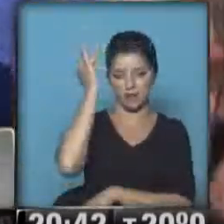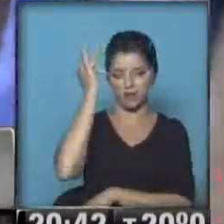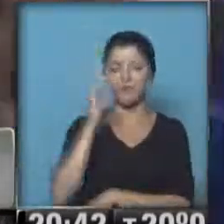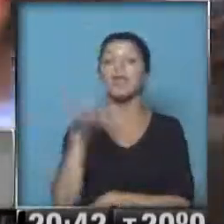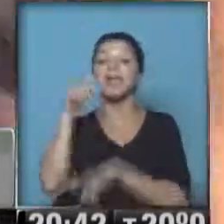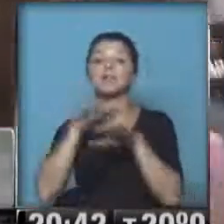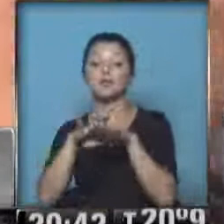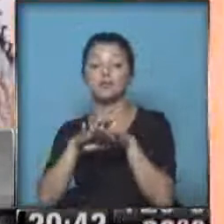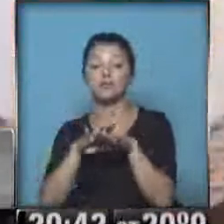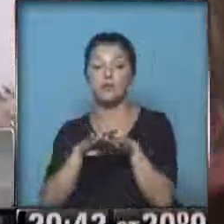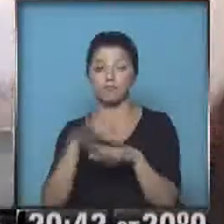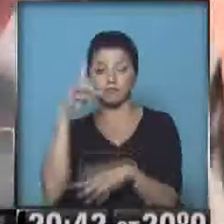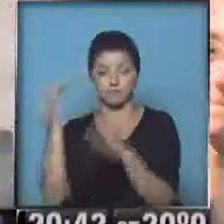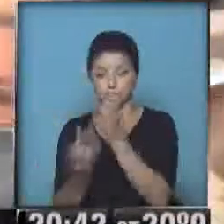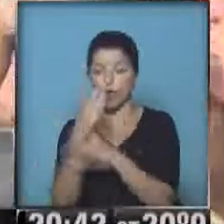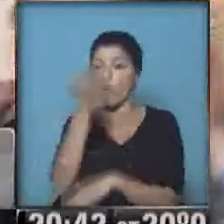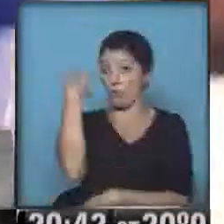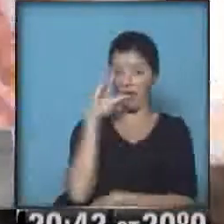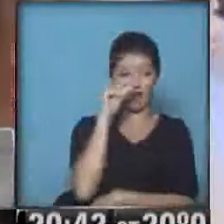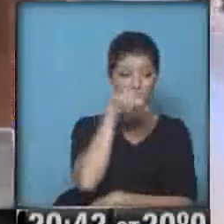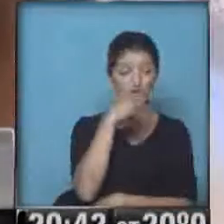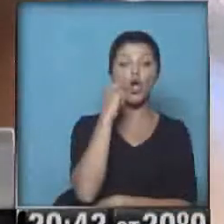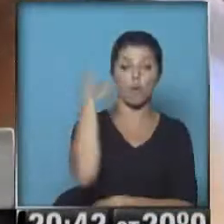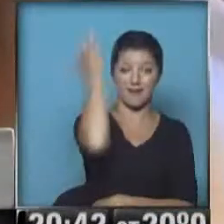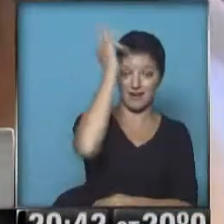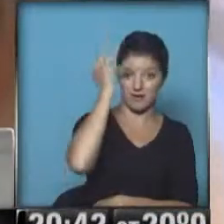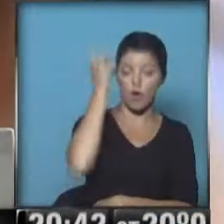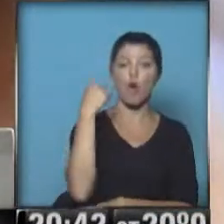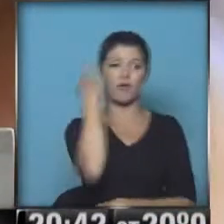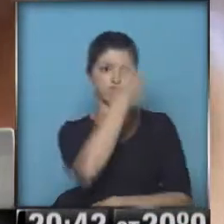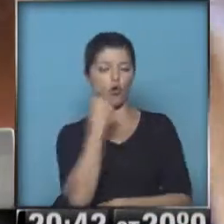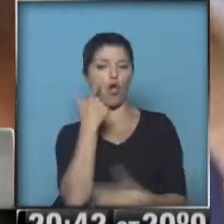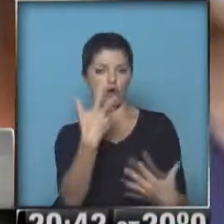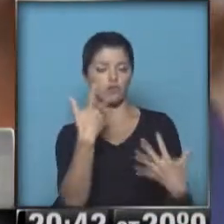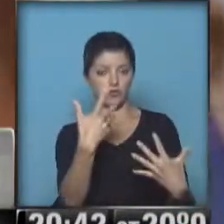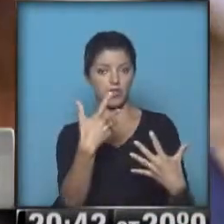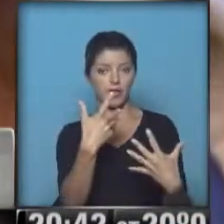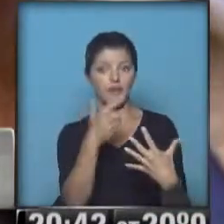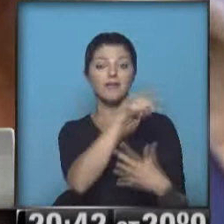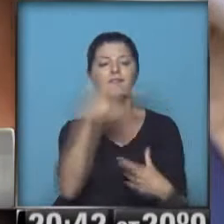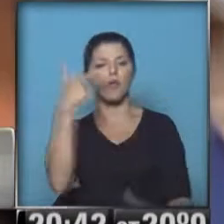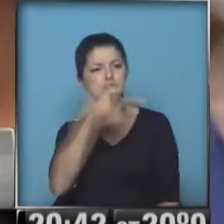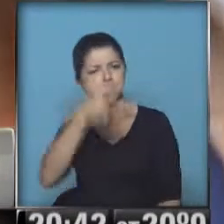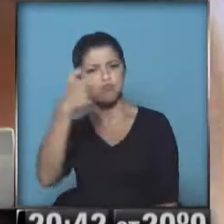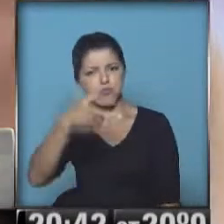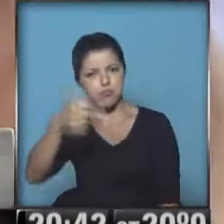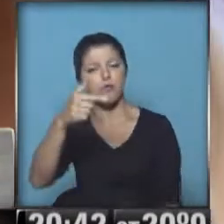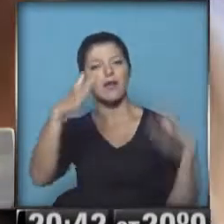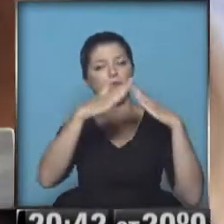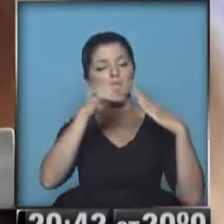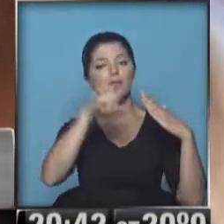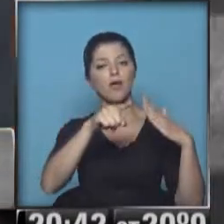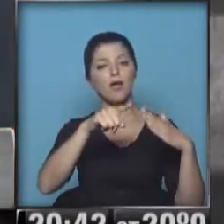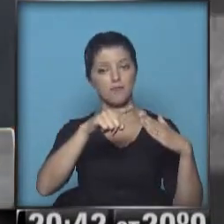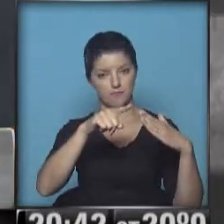se activó cuando anoche el rabino Yehuda Glick, un rostro conocido en los medios, fue tiroteado a las puertas del centro